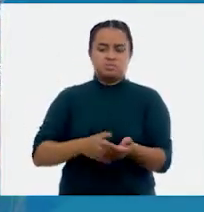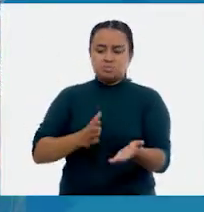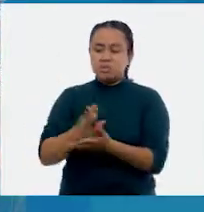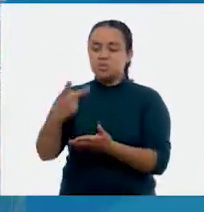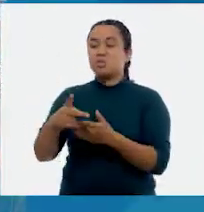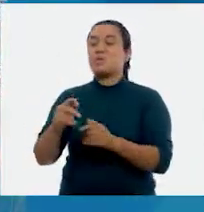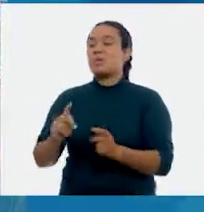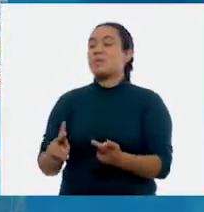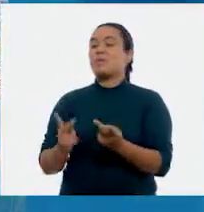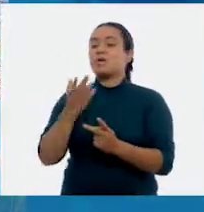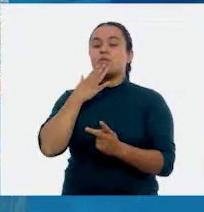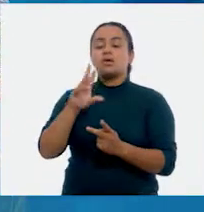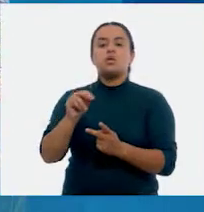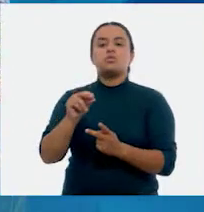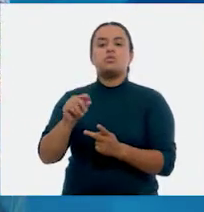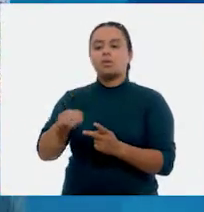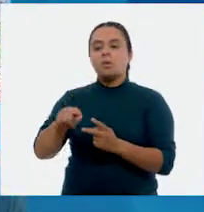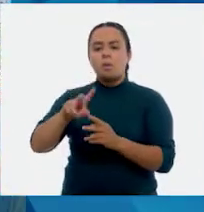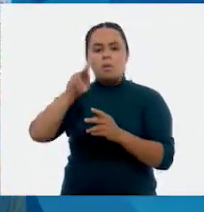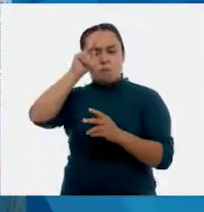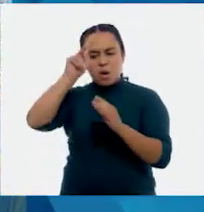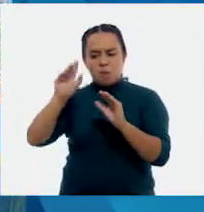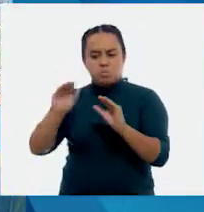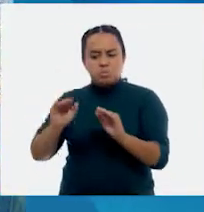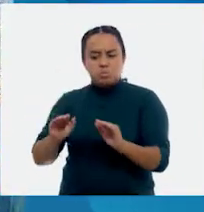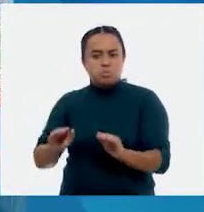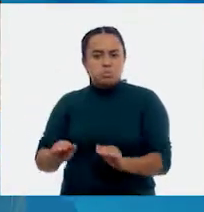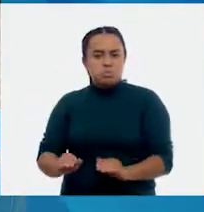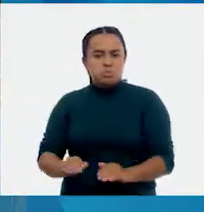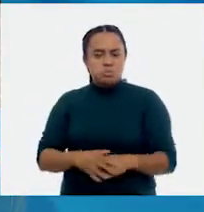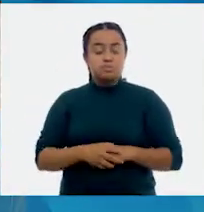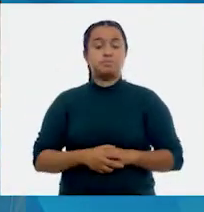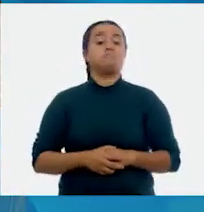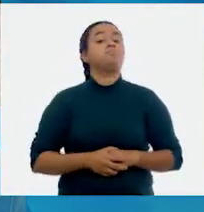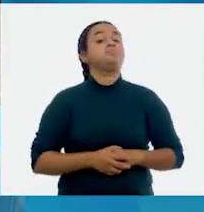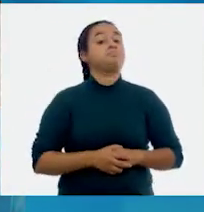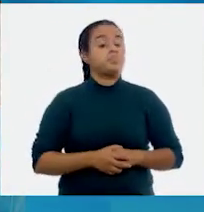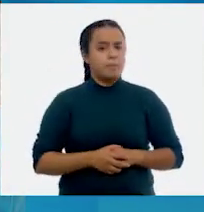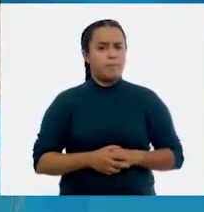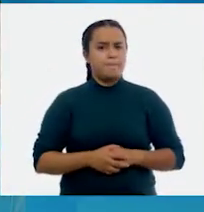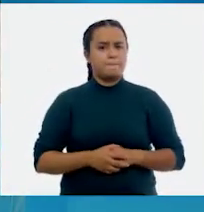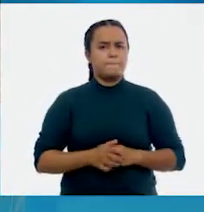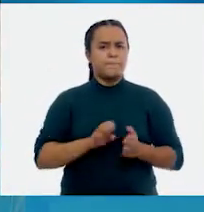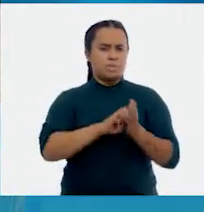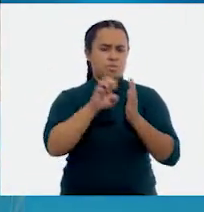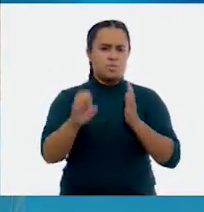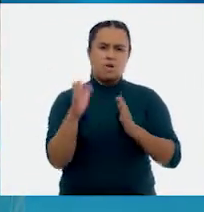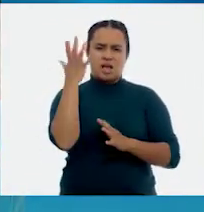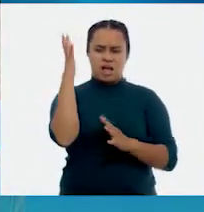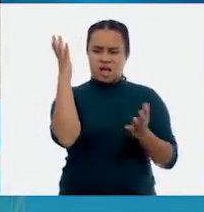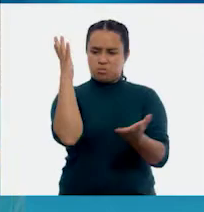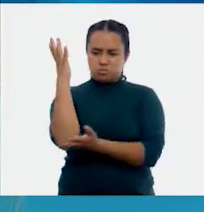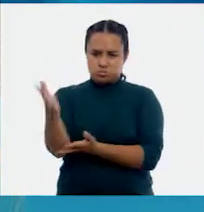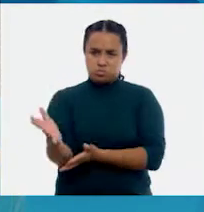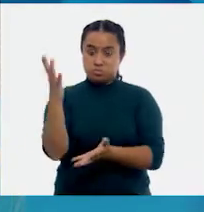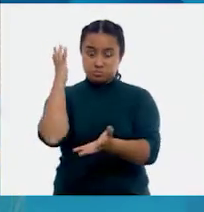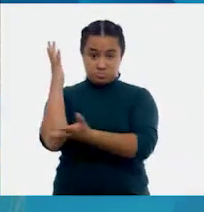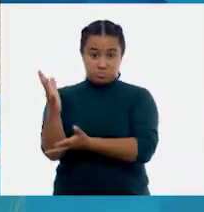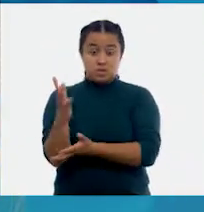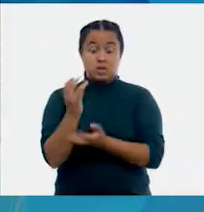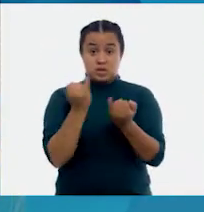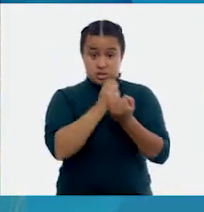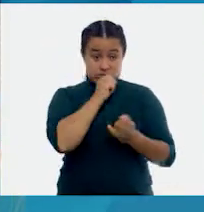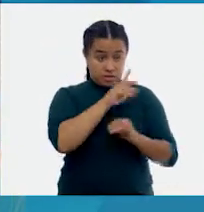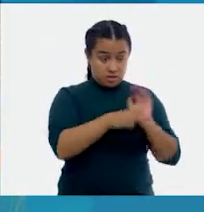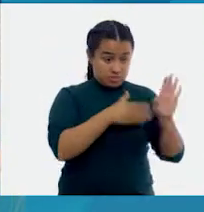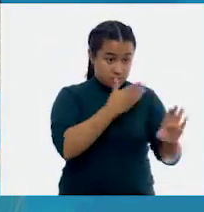microorganismos, empobreciéndolos paulatinamente. ¡Wow! Y la deforestación también altera el